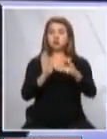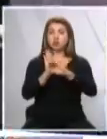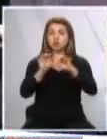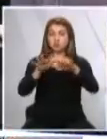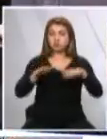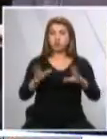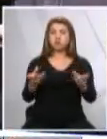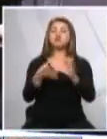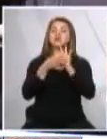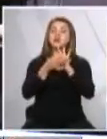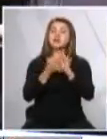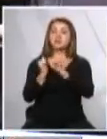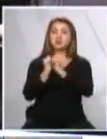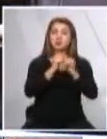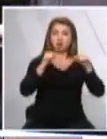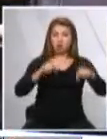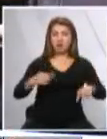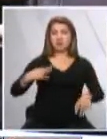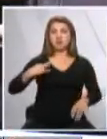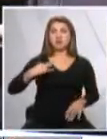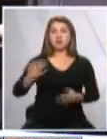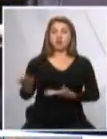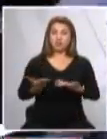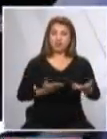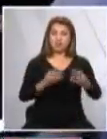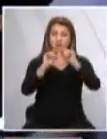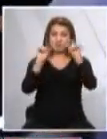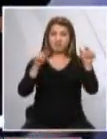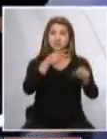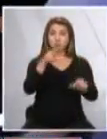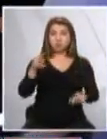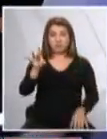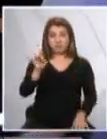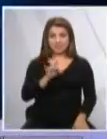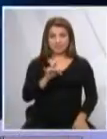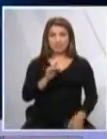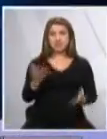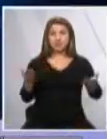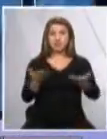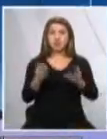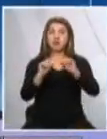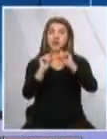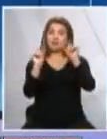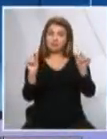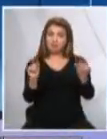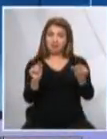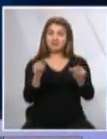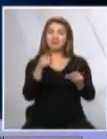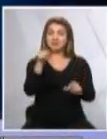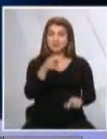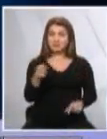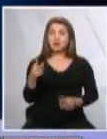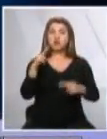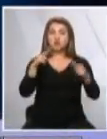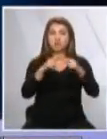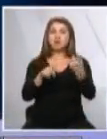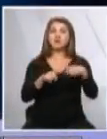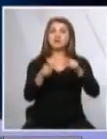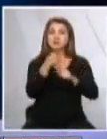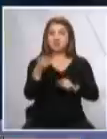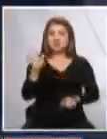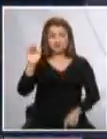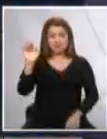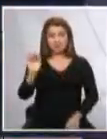muchísimas gracias por habernos acompañado hoy en Ciudadanos. Los dejamos con la frase que ustedes eligieron como la frase de la semana. Nos vemos la próxima semana. Chau.